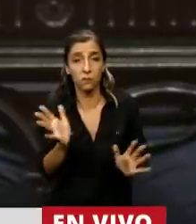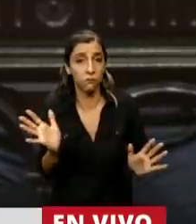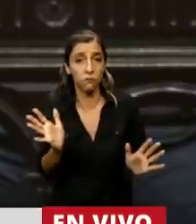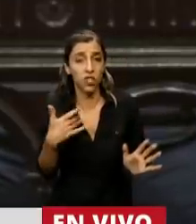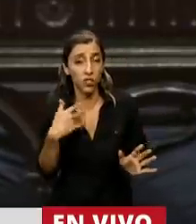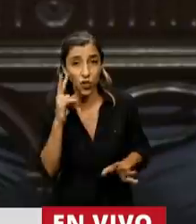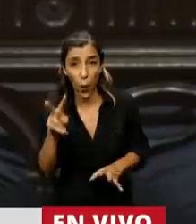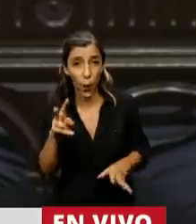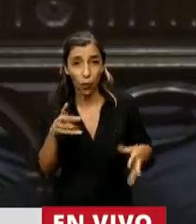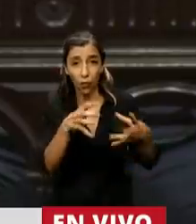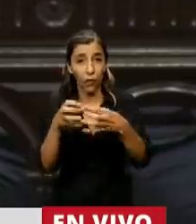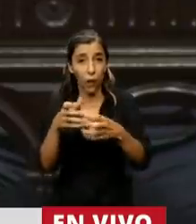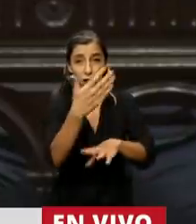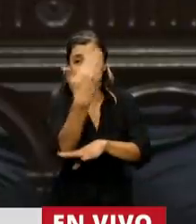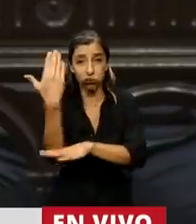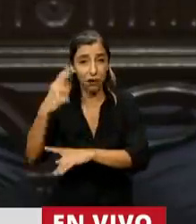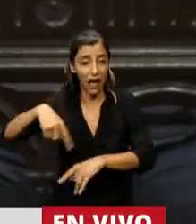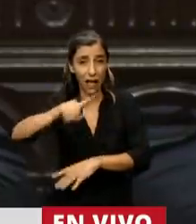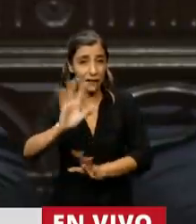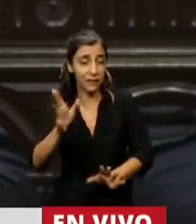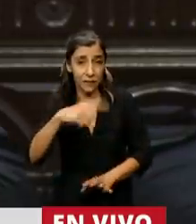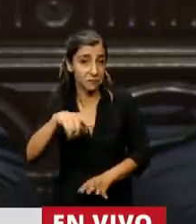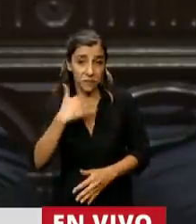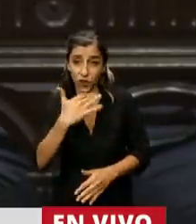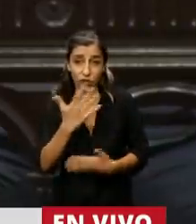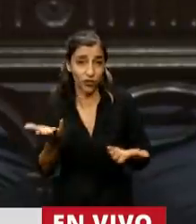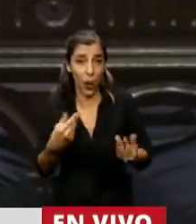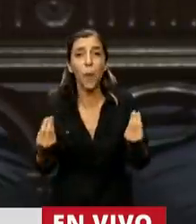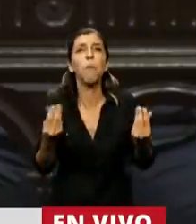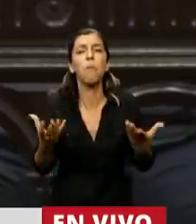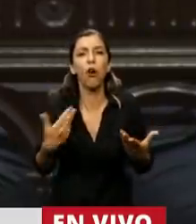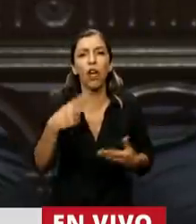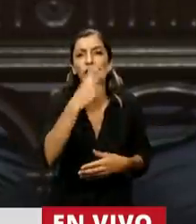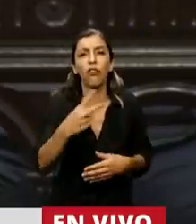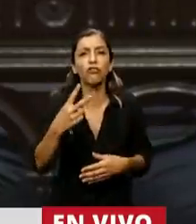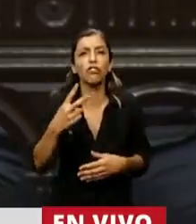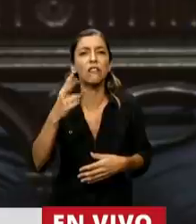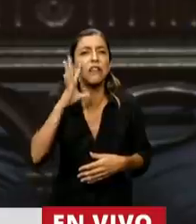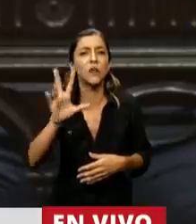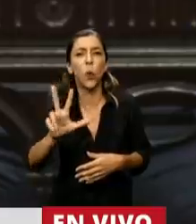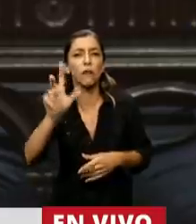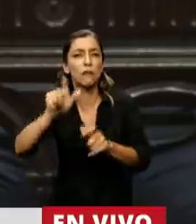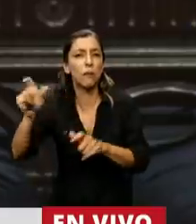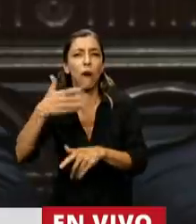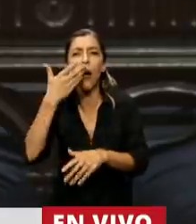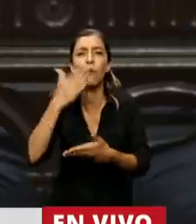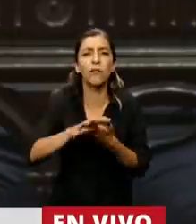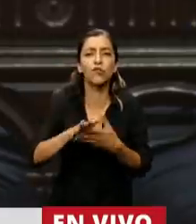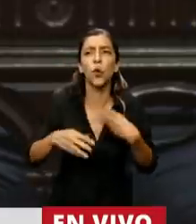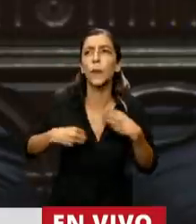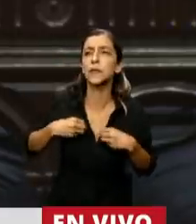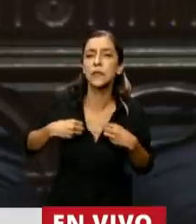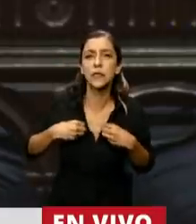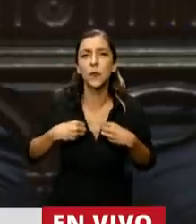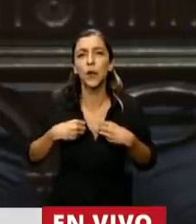no pueden entenderlo no saben por qué hay 250 253 personas que hablan de sensibilidad esos